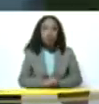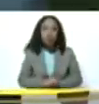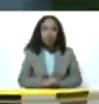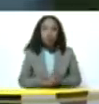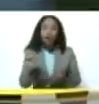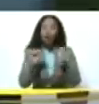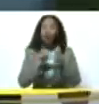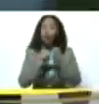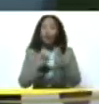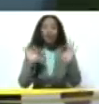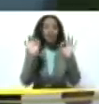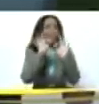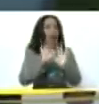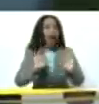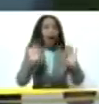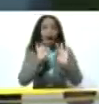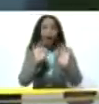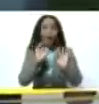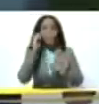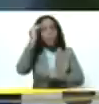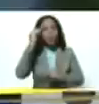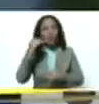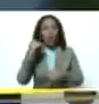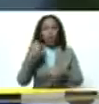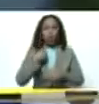donde nadie se considera el hegemón,